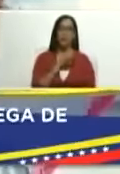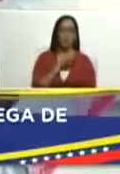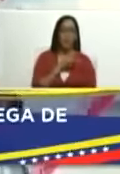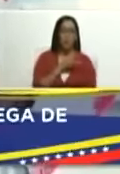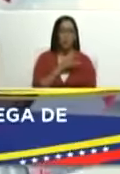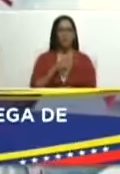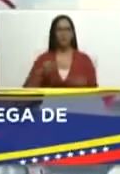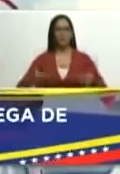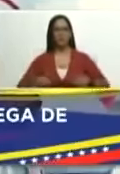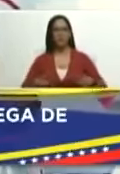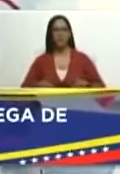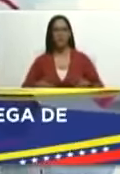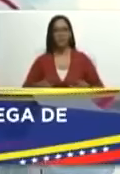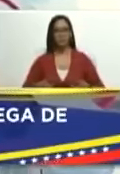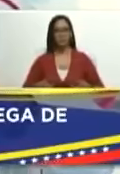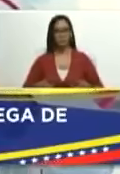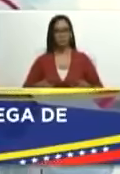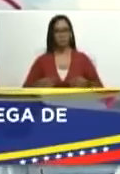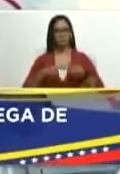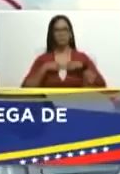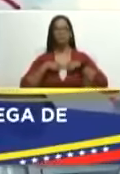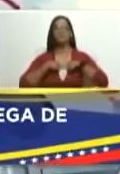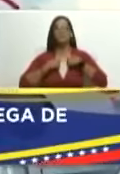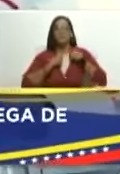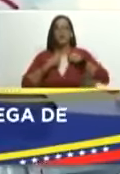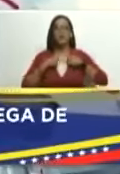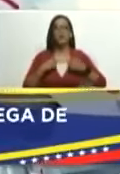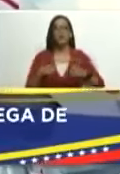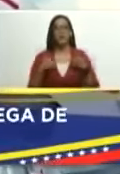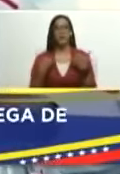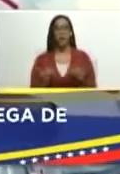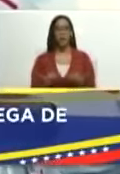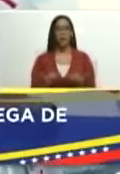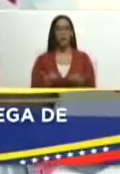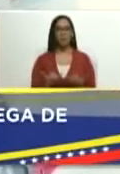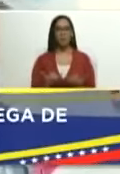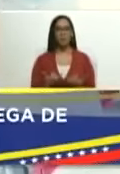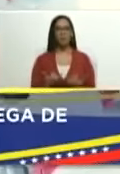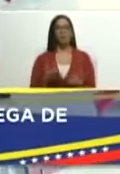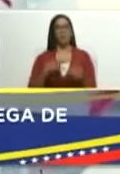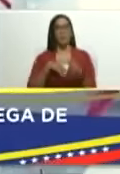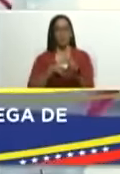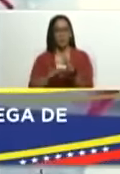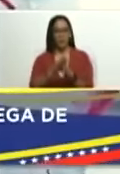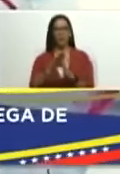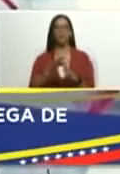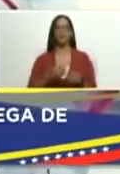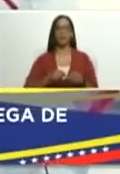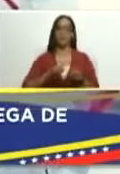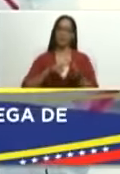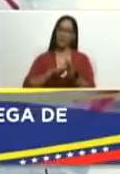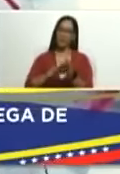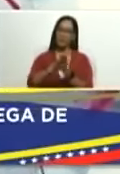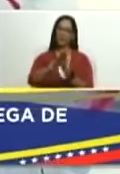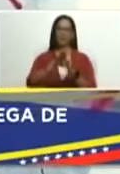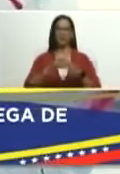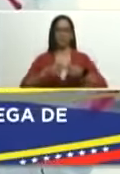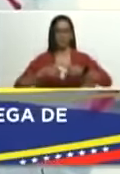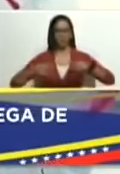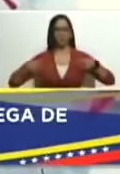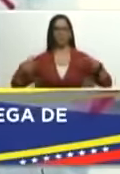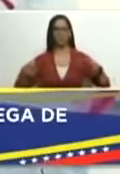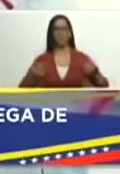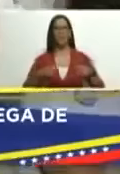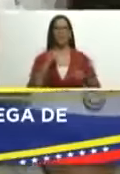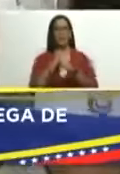los sacrificios. Y ahora mira, vamos creciendo, vamos avanzando y estas